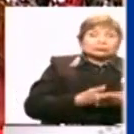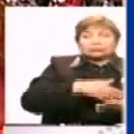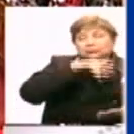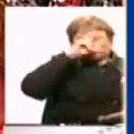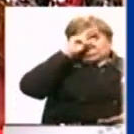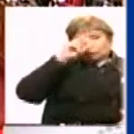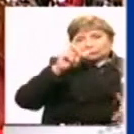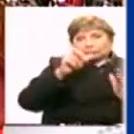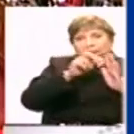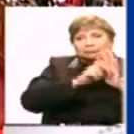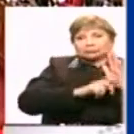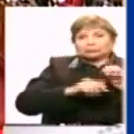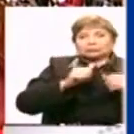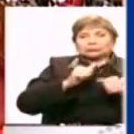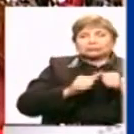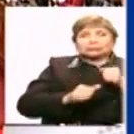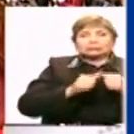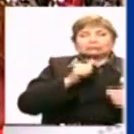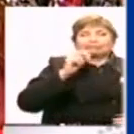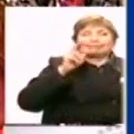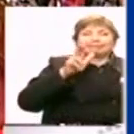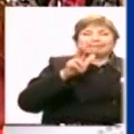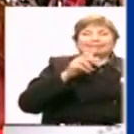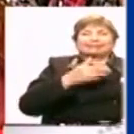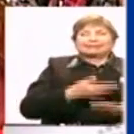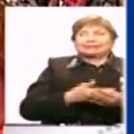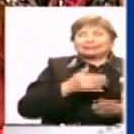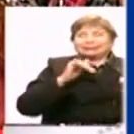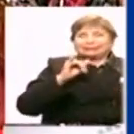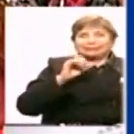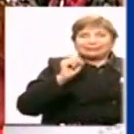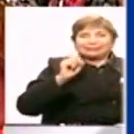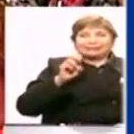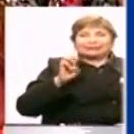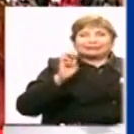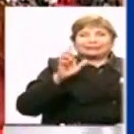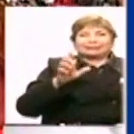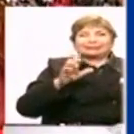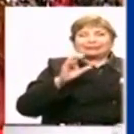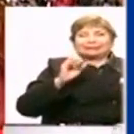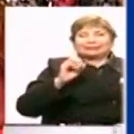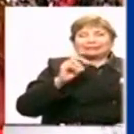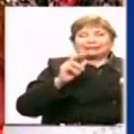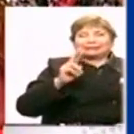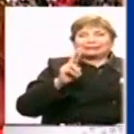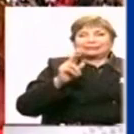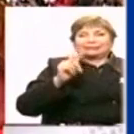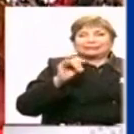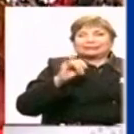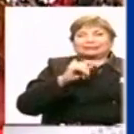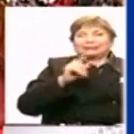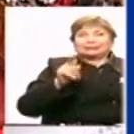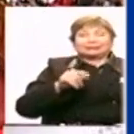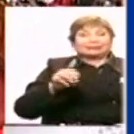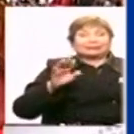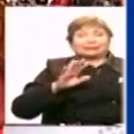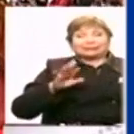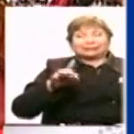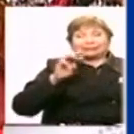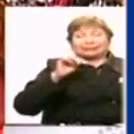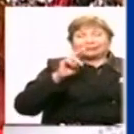un fenómeno que está para investigación, ¿no? Y nosotros asumimos la responsabilidad que la gente y nosotros asociamos esto